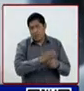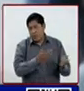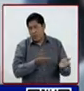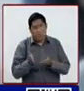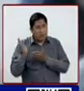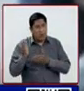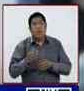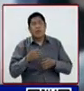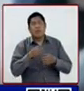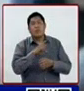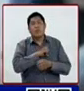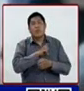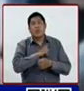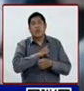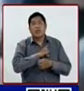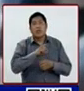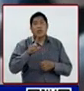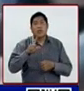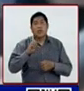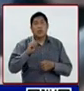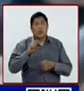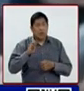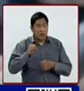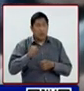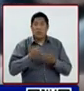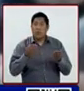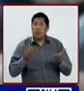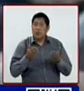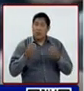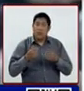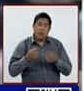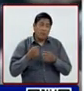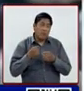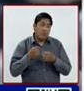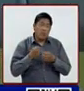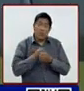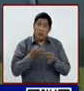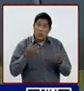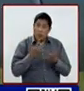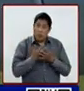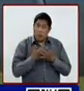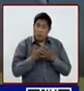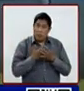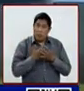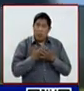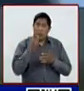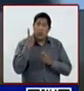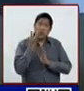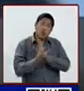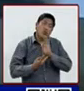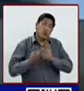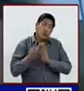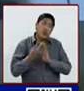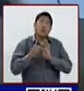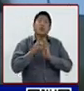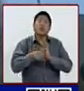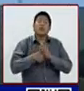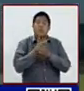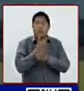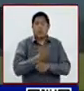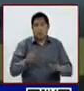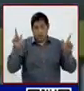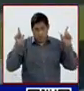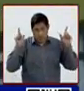siendo trasladado hasta la estación policial de la zona de Los Lotes, donde estuvo en celdas durante dos horas y luego fue